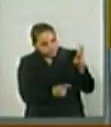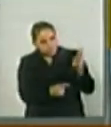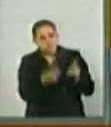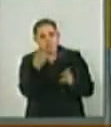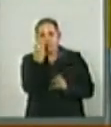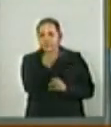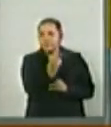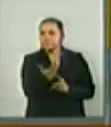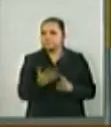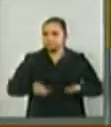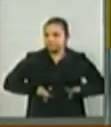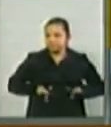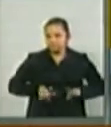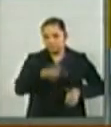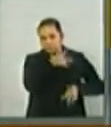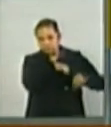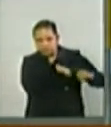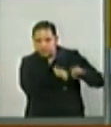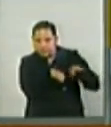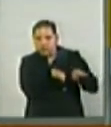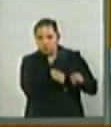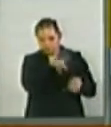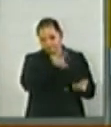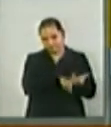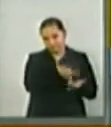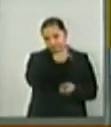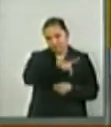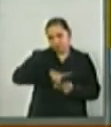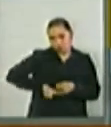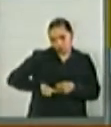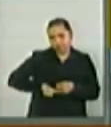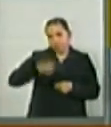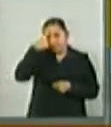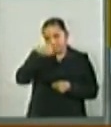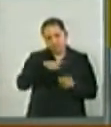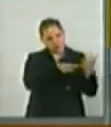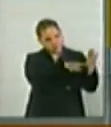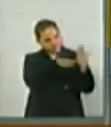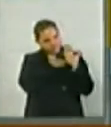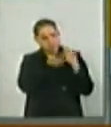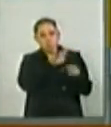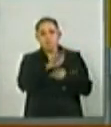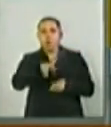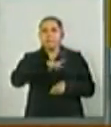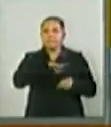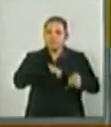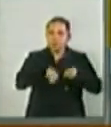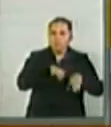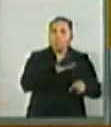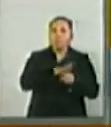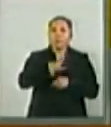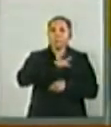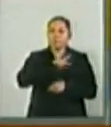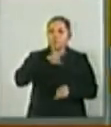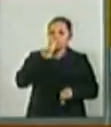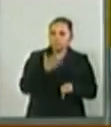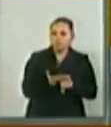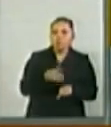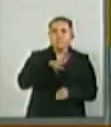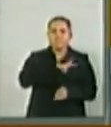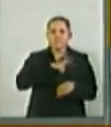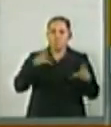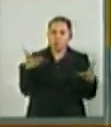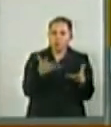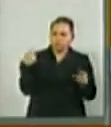servidores públicos del Gobierno Federal para rendir informes sobre sus atribuciones y el desempeño de sus funciones. Con